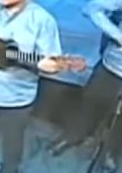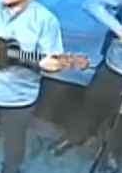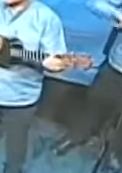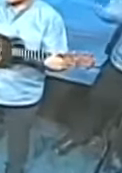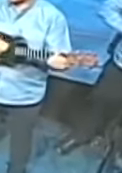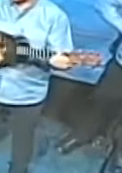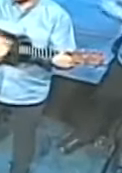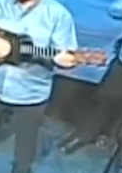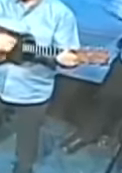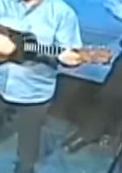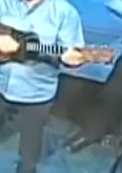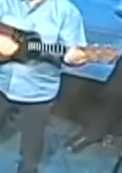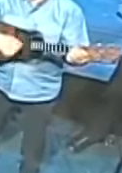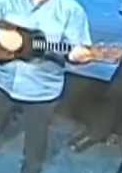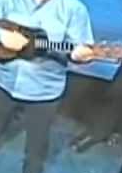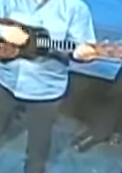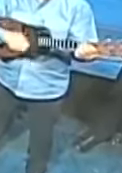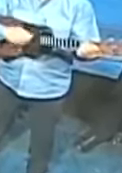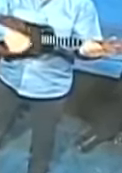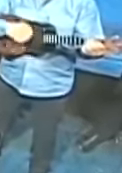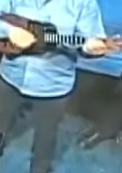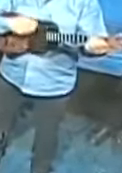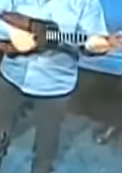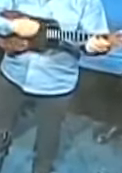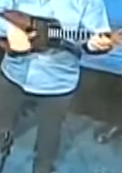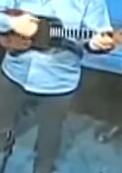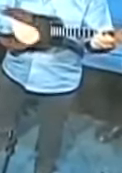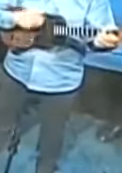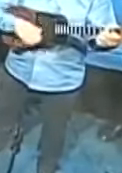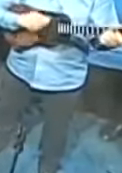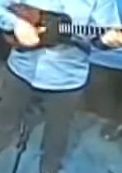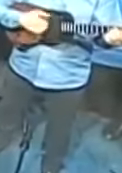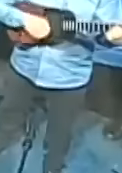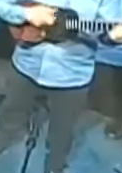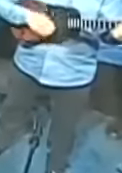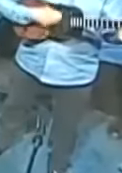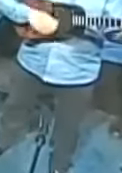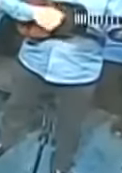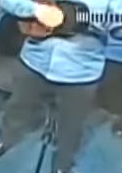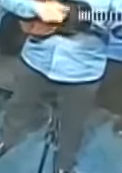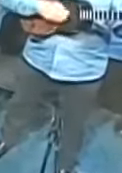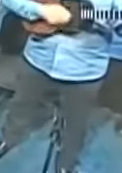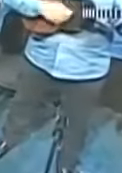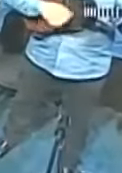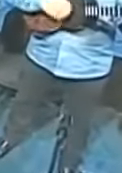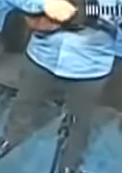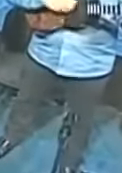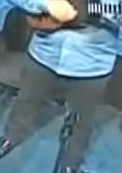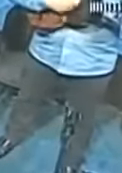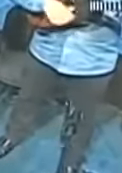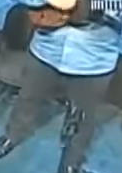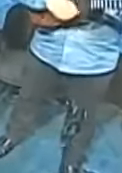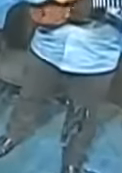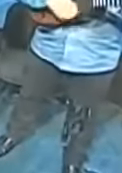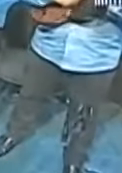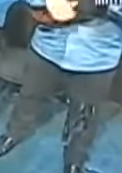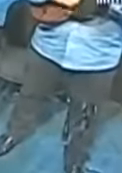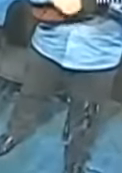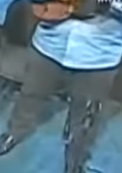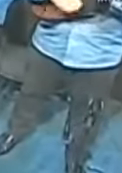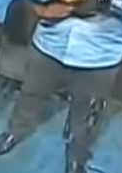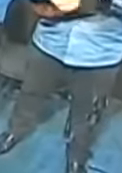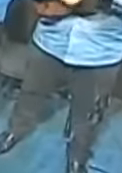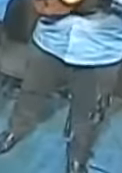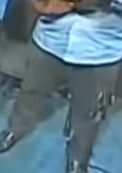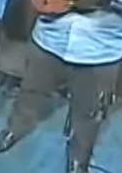nacional para defender la patria de una forma general. De verdad te felicito, ojalá que